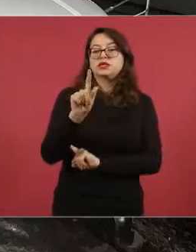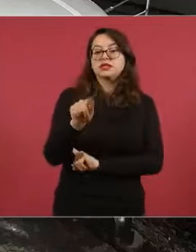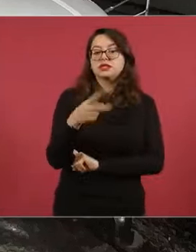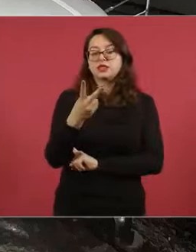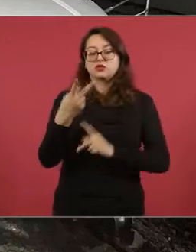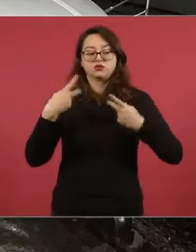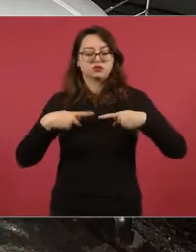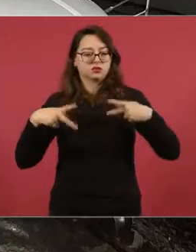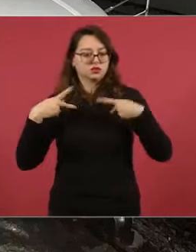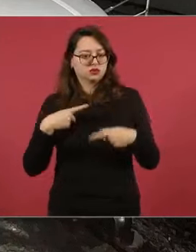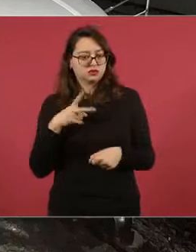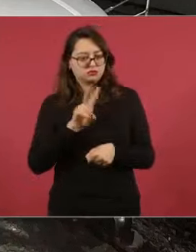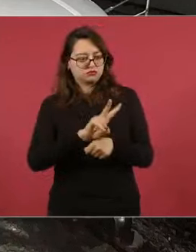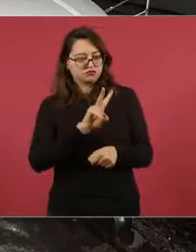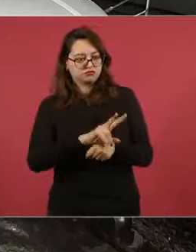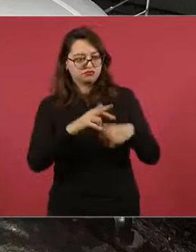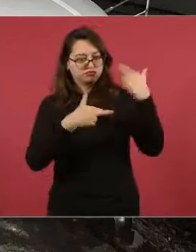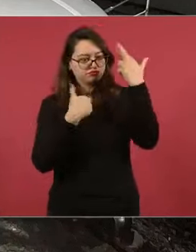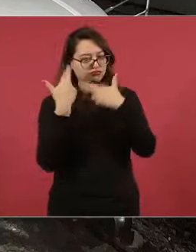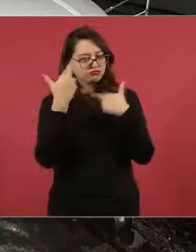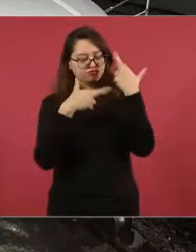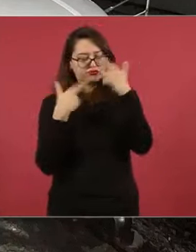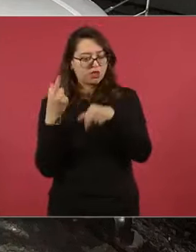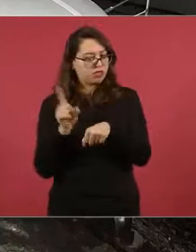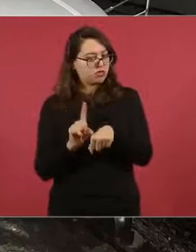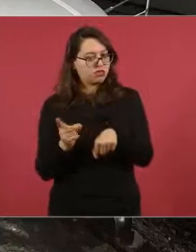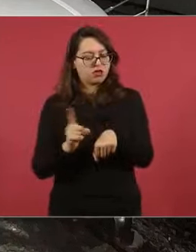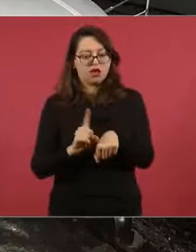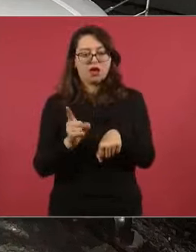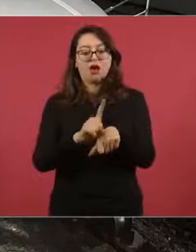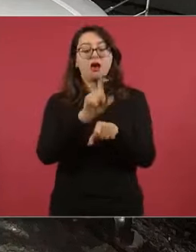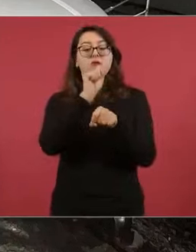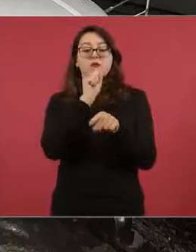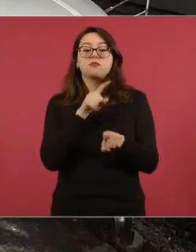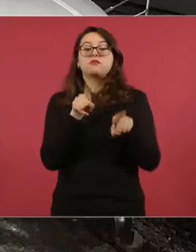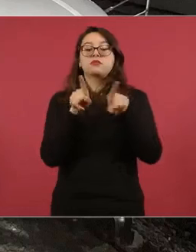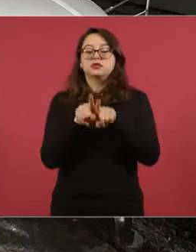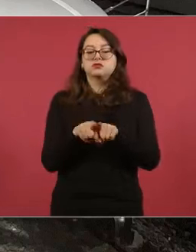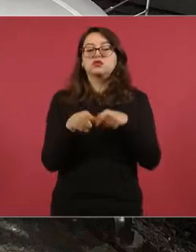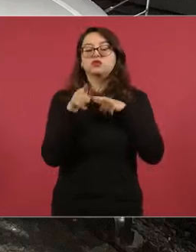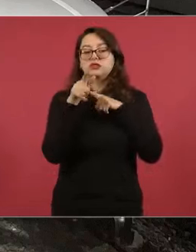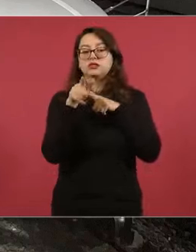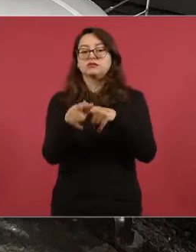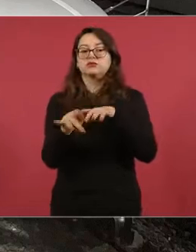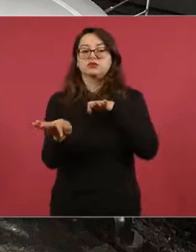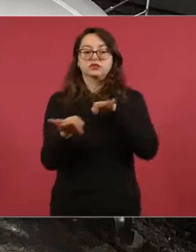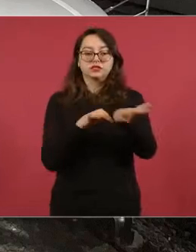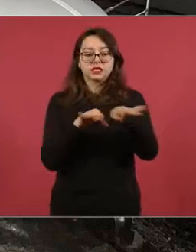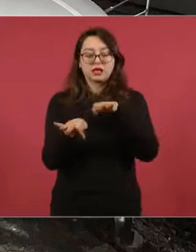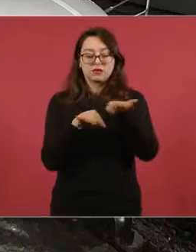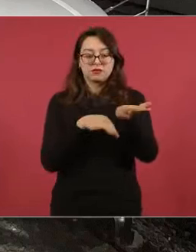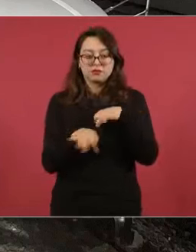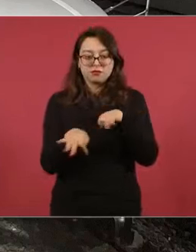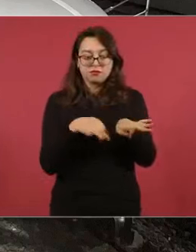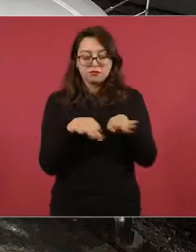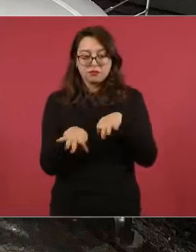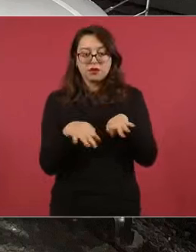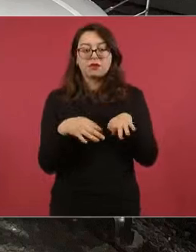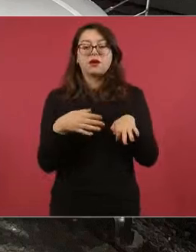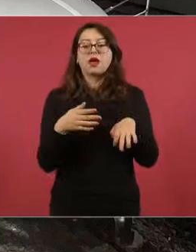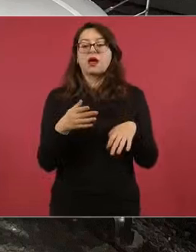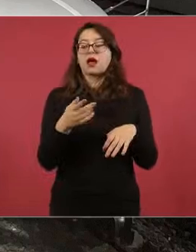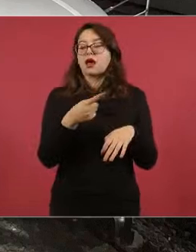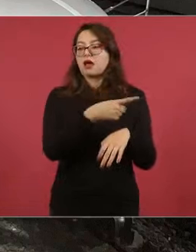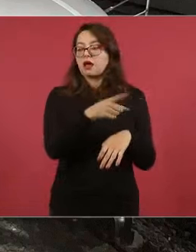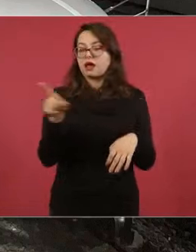revisión y atención de las necesidades en la vía. Y también continuamos trabajando, otorgando ventanas de trabajo a